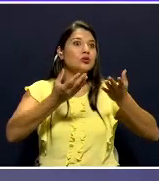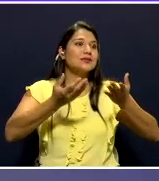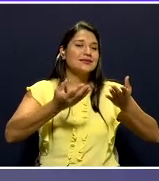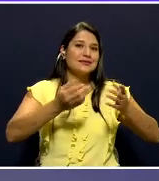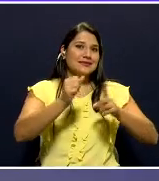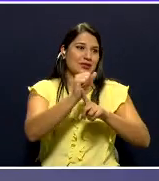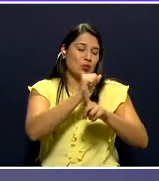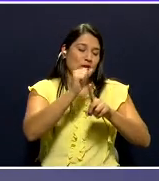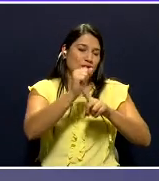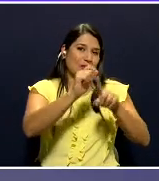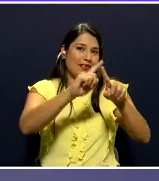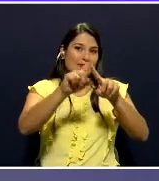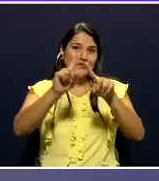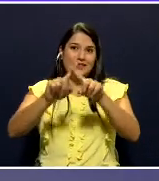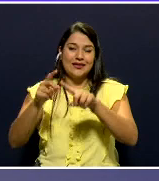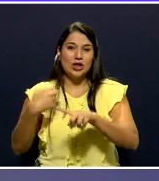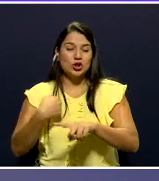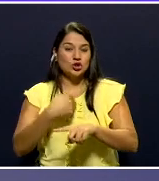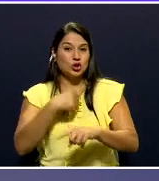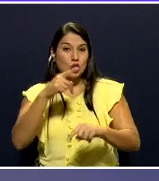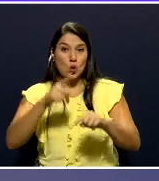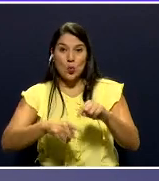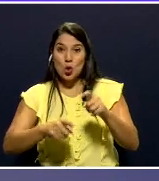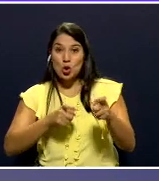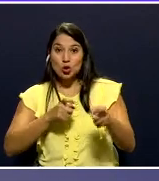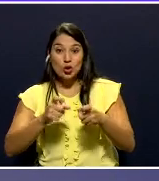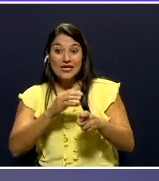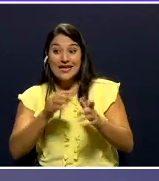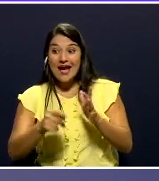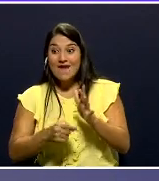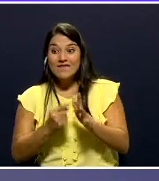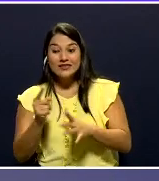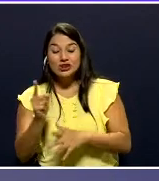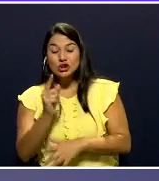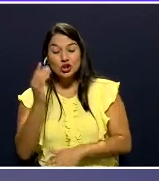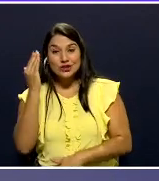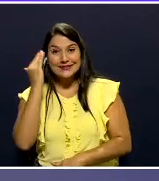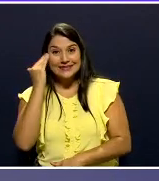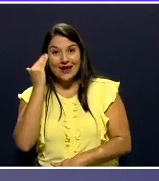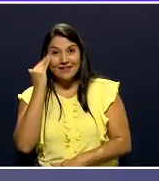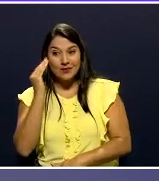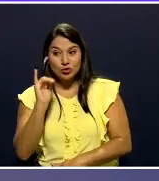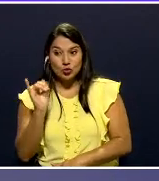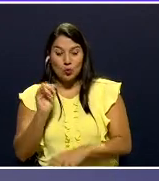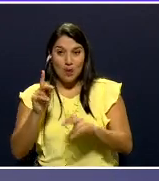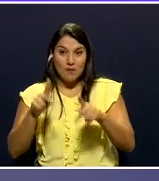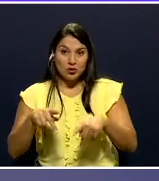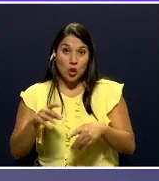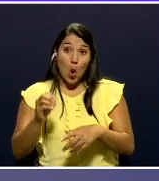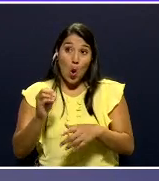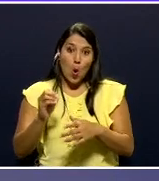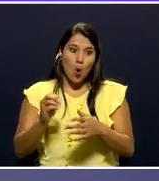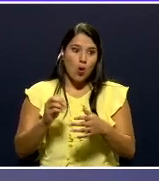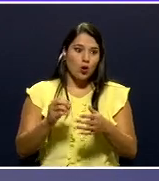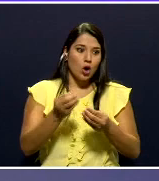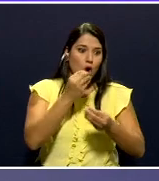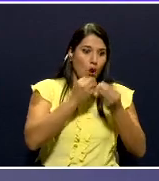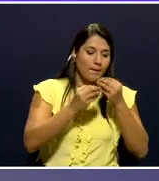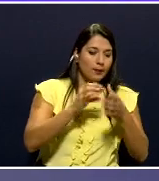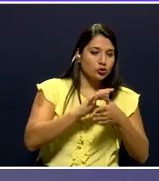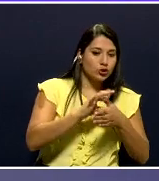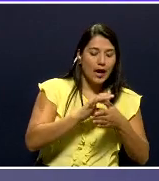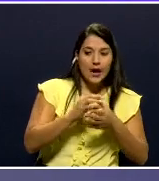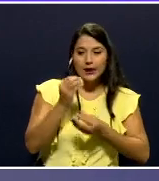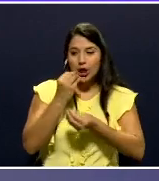controlar y que desconocemos como público, como consumidores, comemos carne, comemos